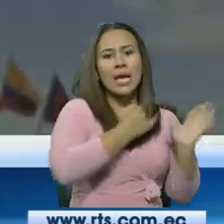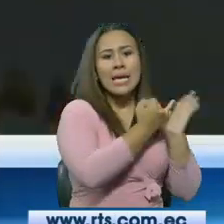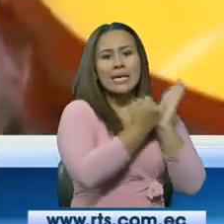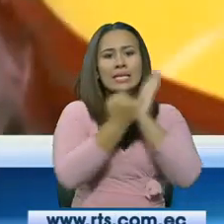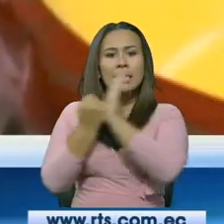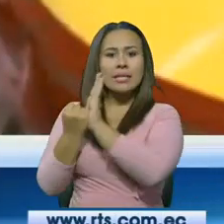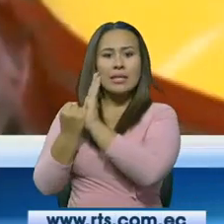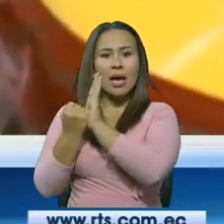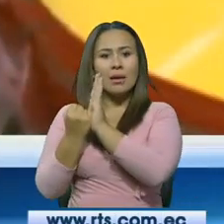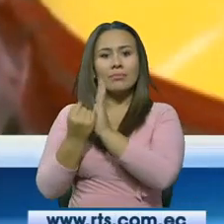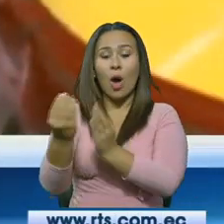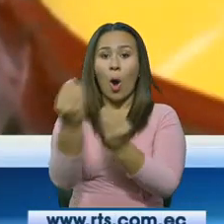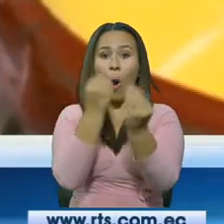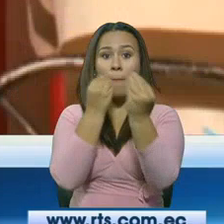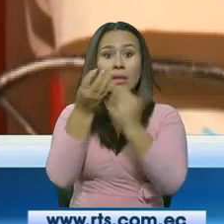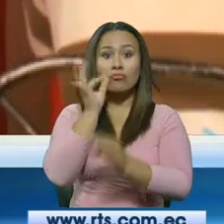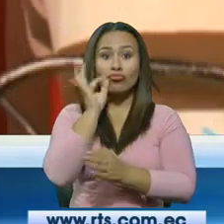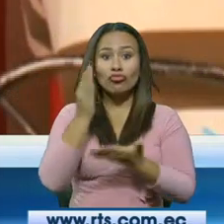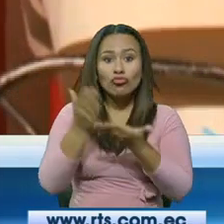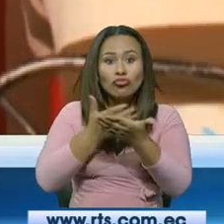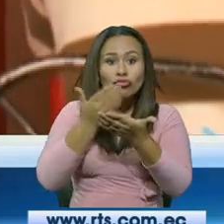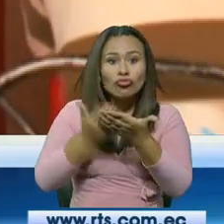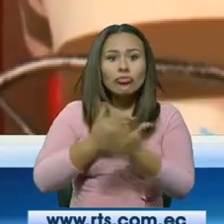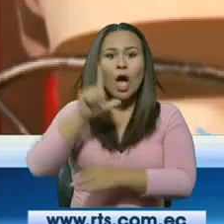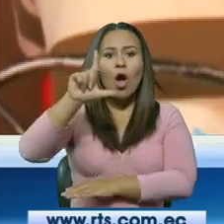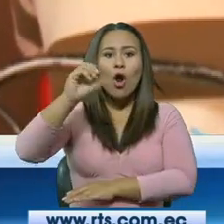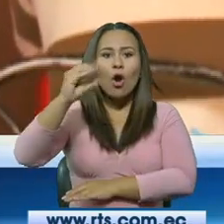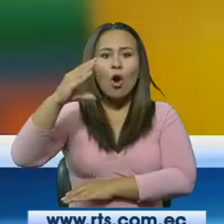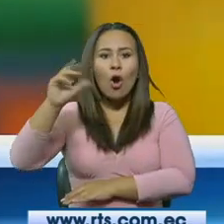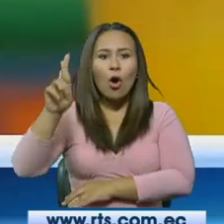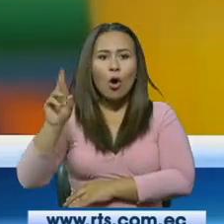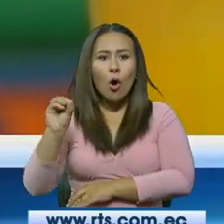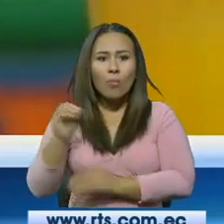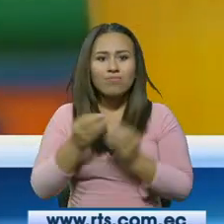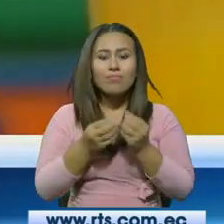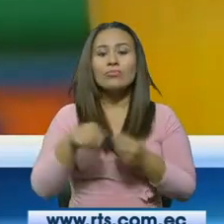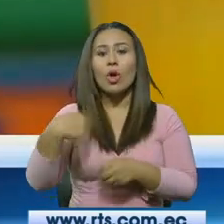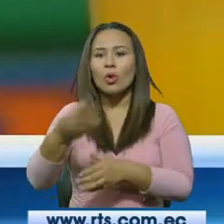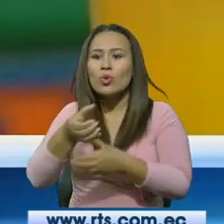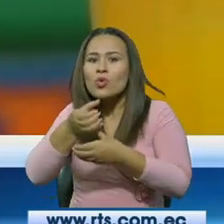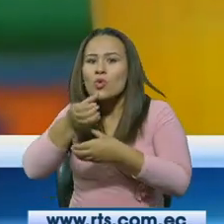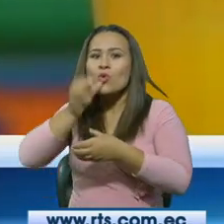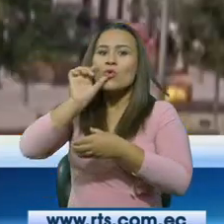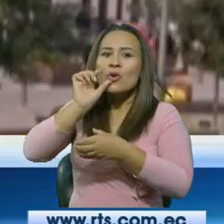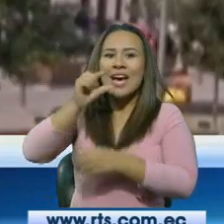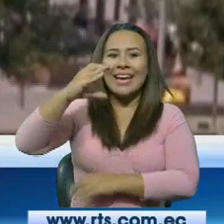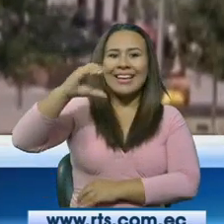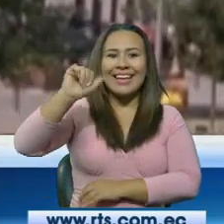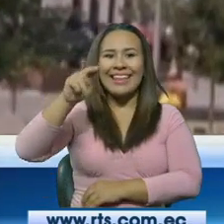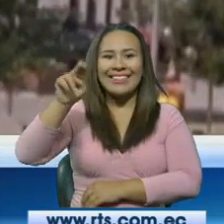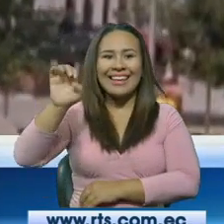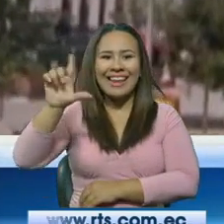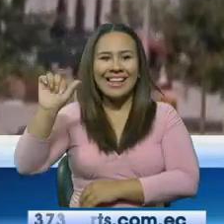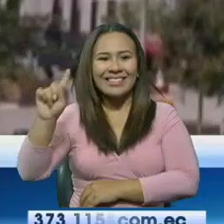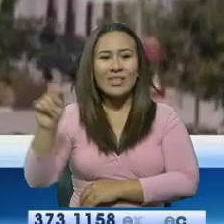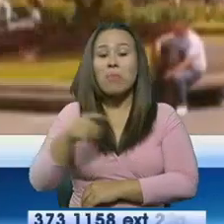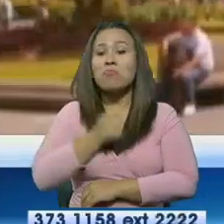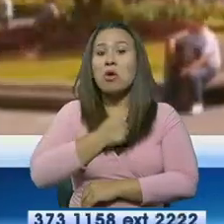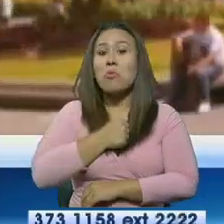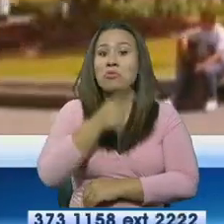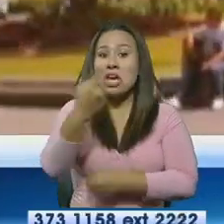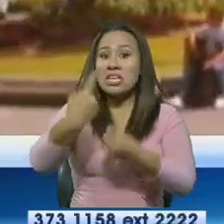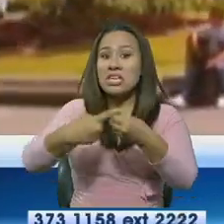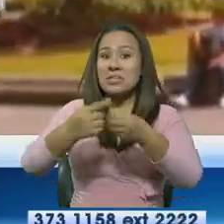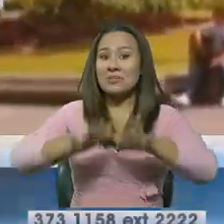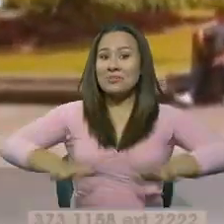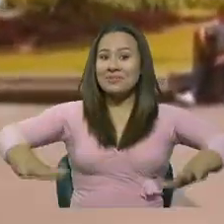gastronómica. Platos como el locro de papa, el seco de chivo, los higos con queso y el famoso canelazo son propios de los quiteños. Informó